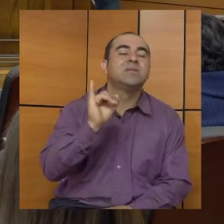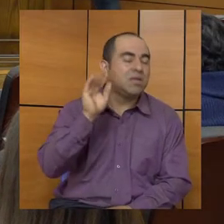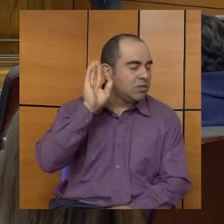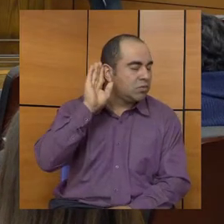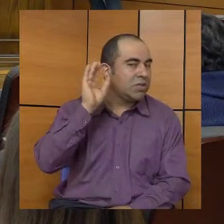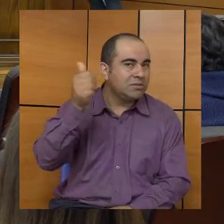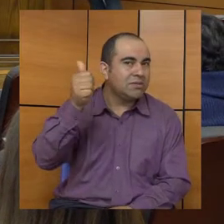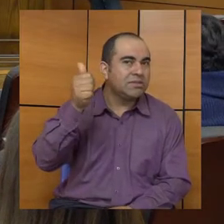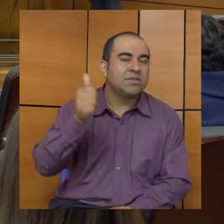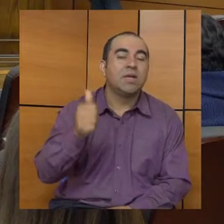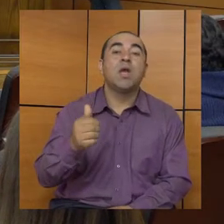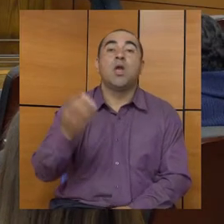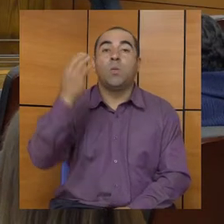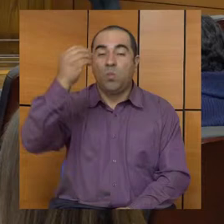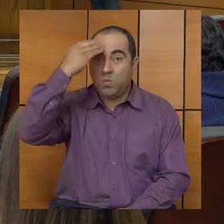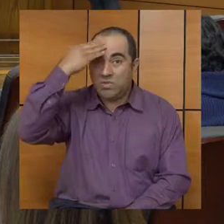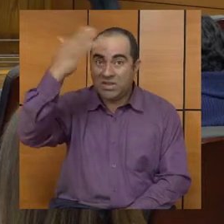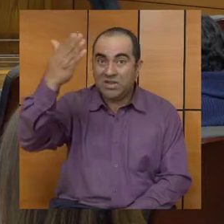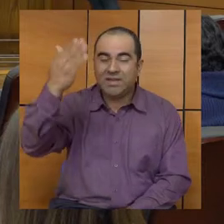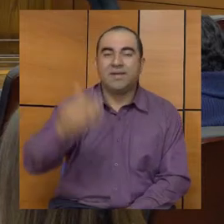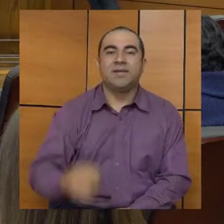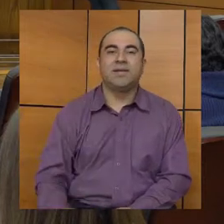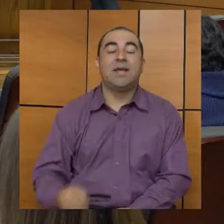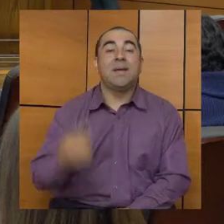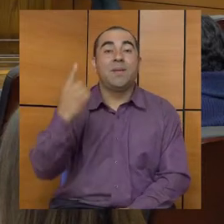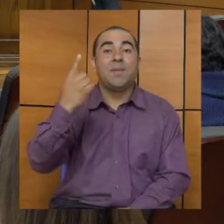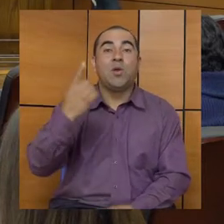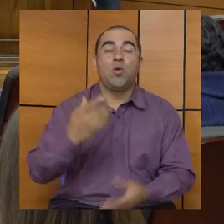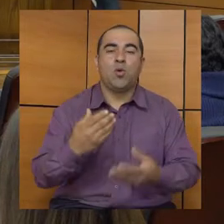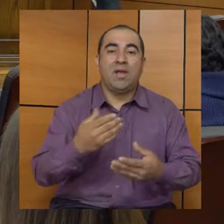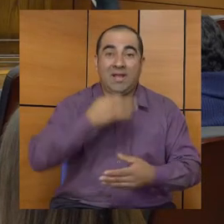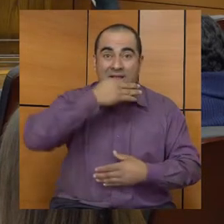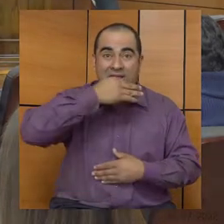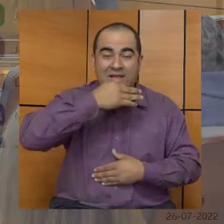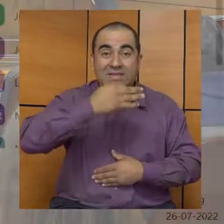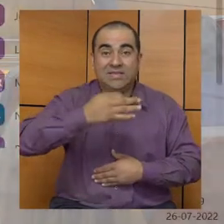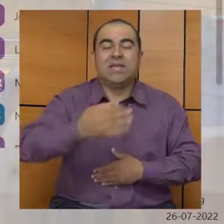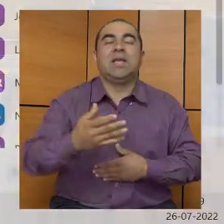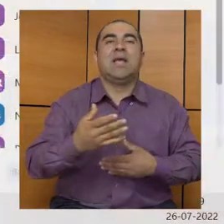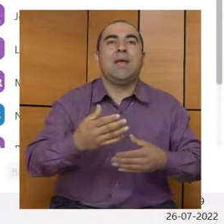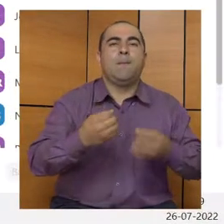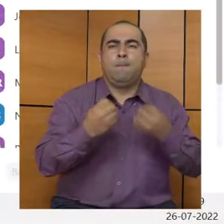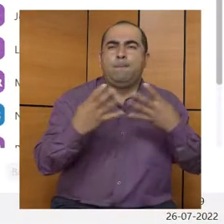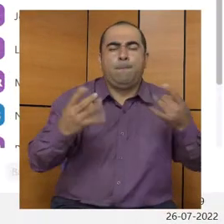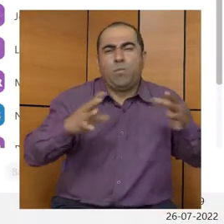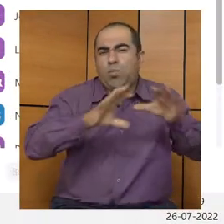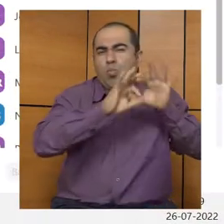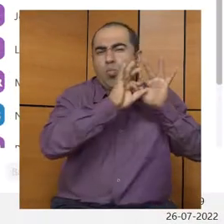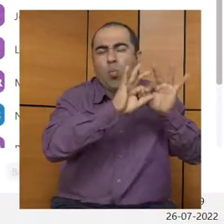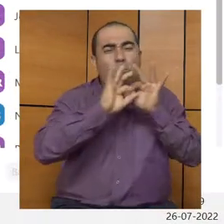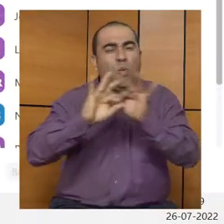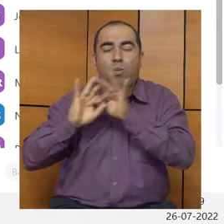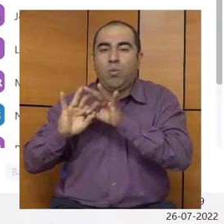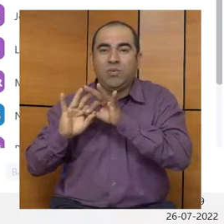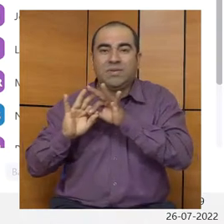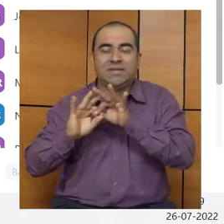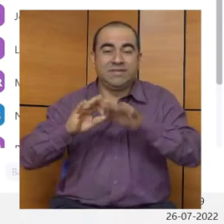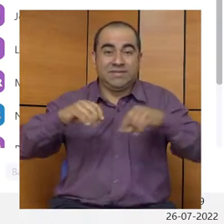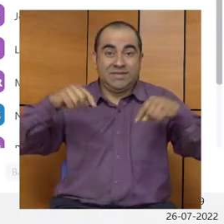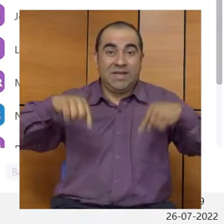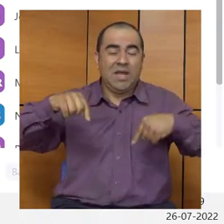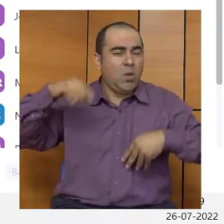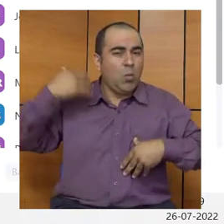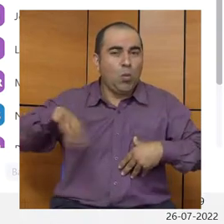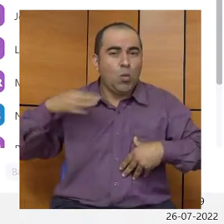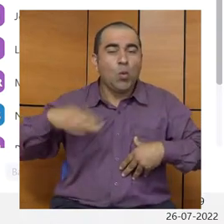perfecto. Sí, muy buenos días. Primero que todo, muchas gracias por este espacio de poder saludar en esta